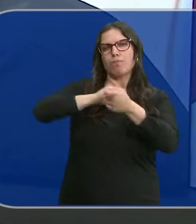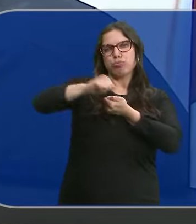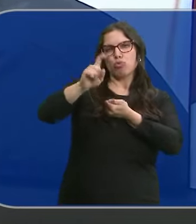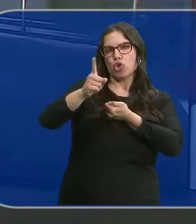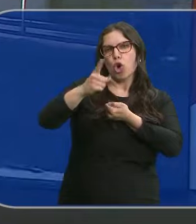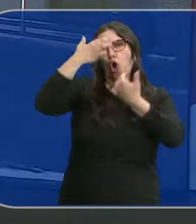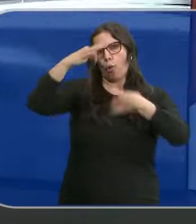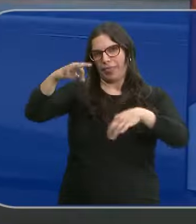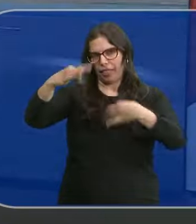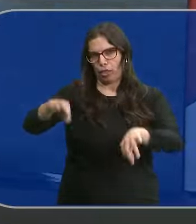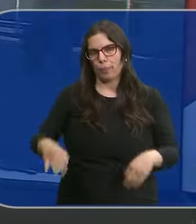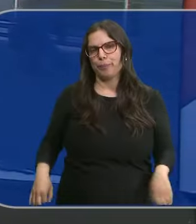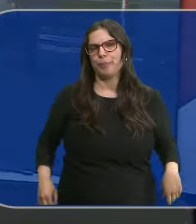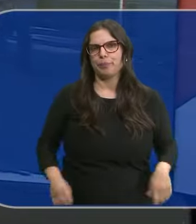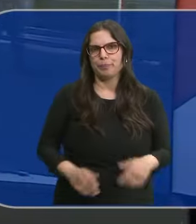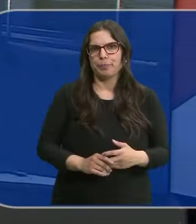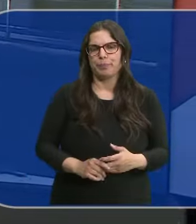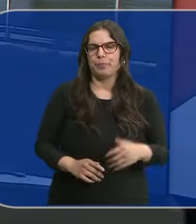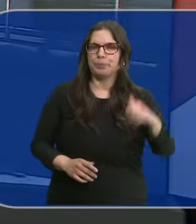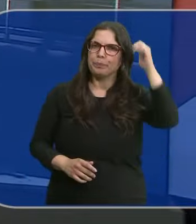homicidio. Volvemos contigo, Eva Elvira.